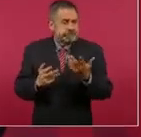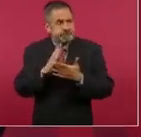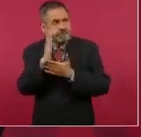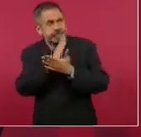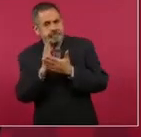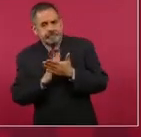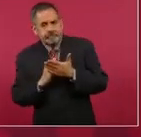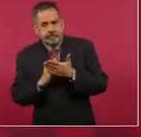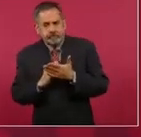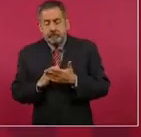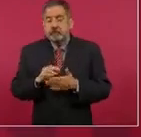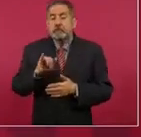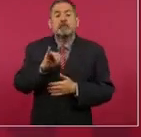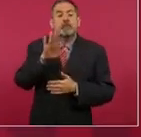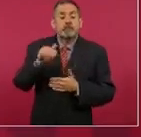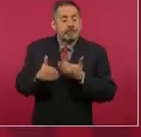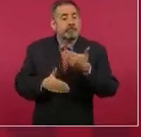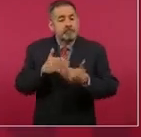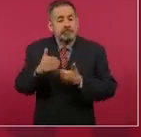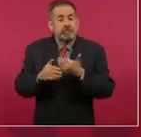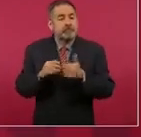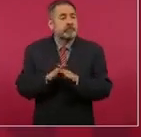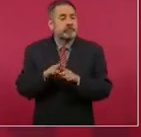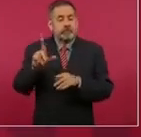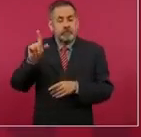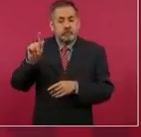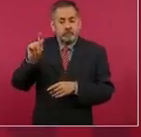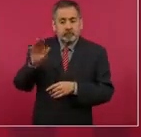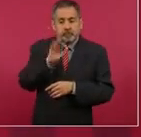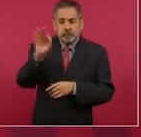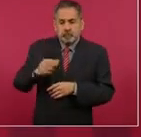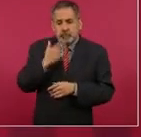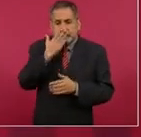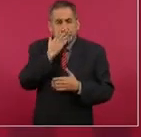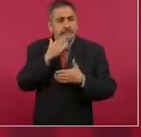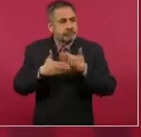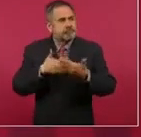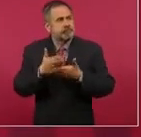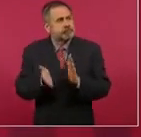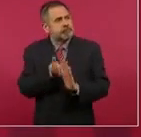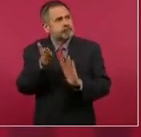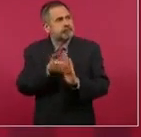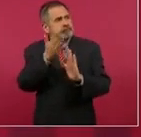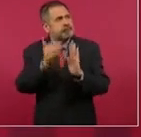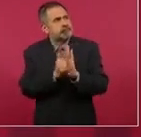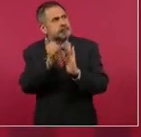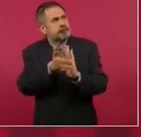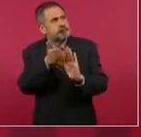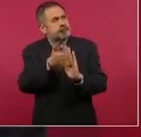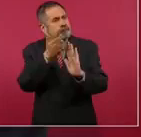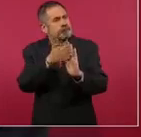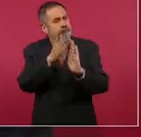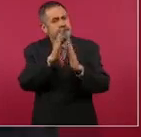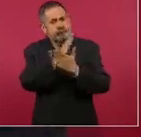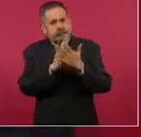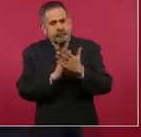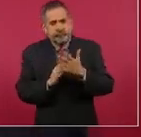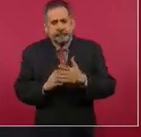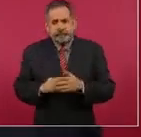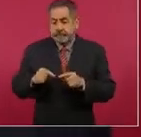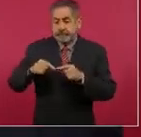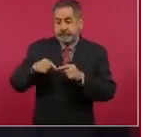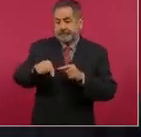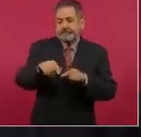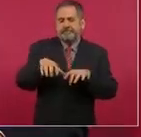Llevaban un avance de alrededor del 70% en la obra. No iban a terminar,